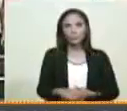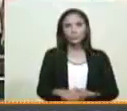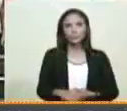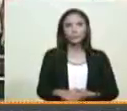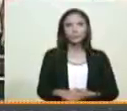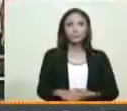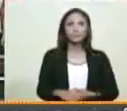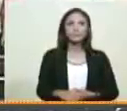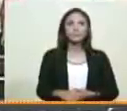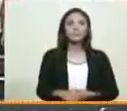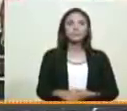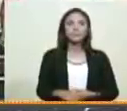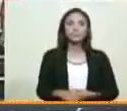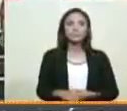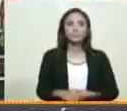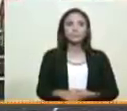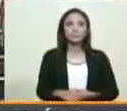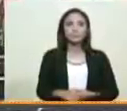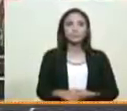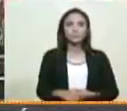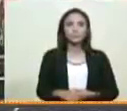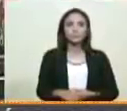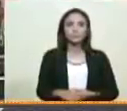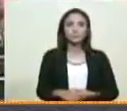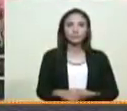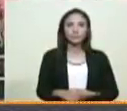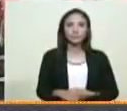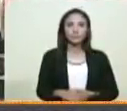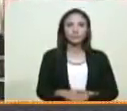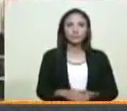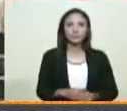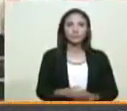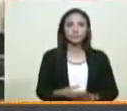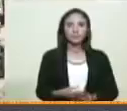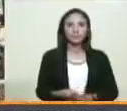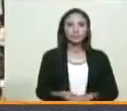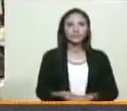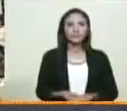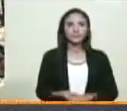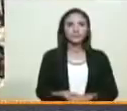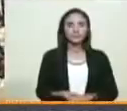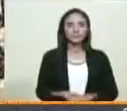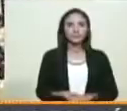al Movimiento Electoral del Pueblo del Maestro Prieto Figueroa,